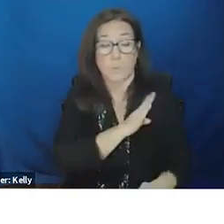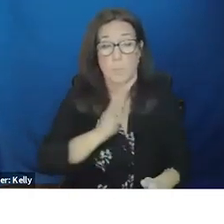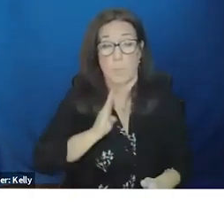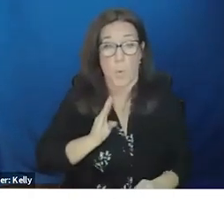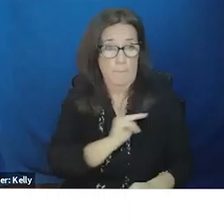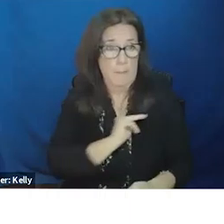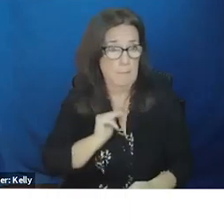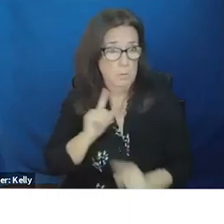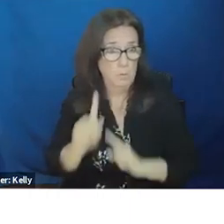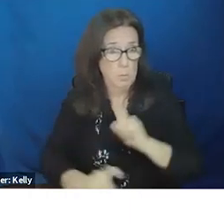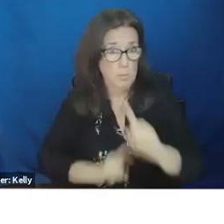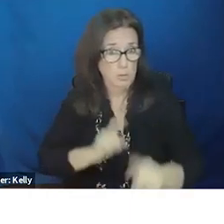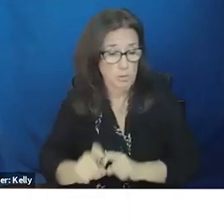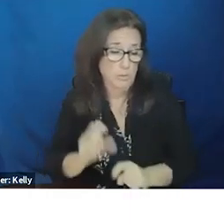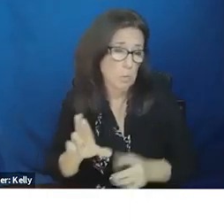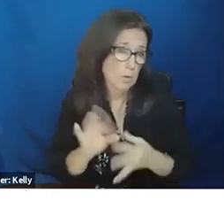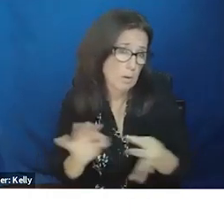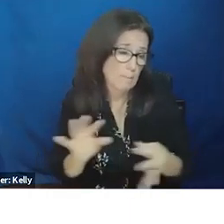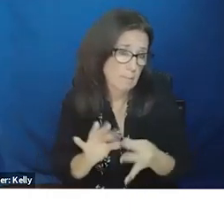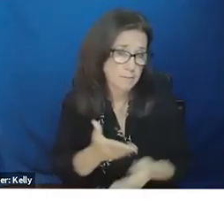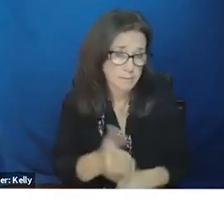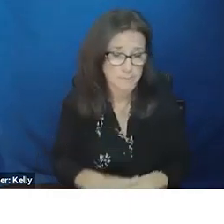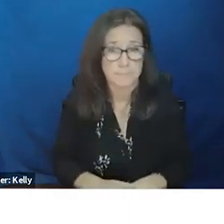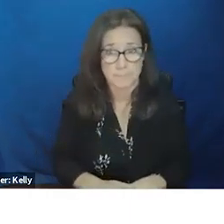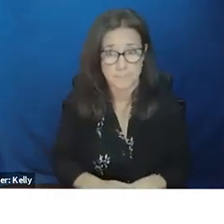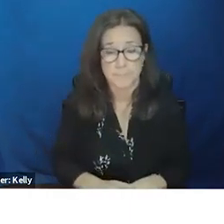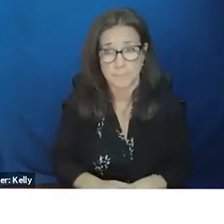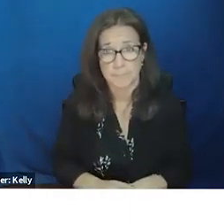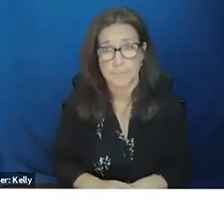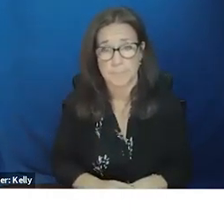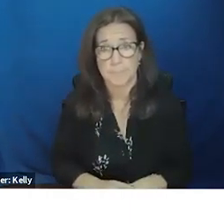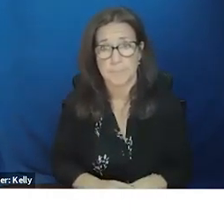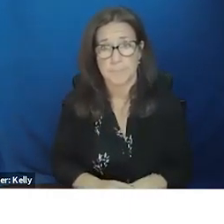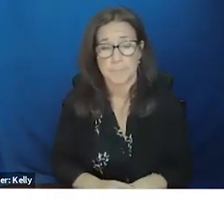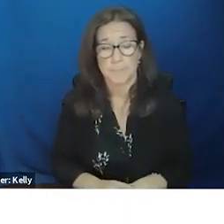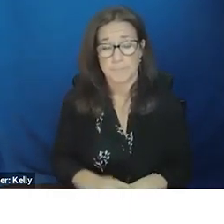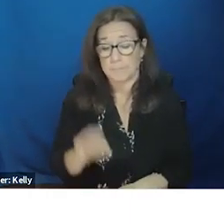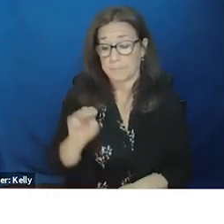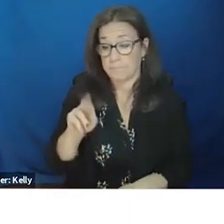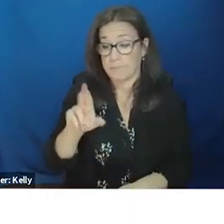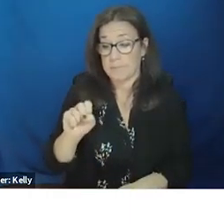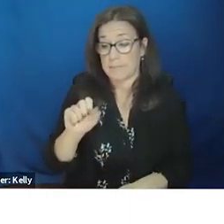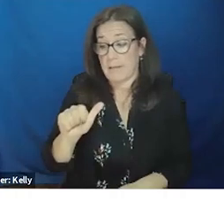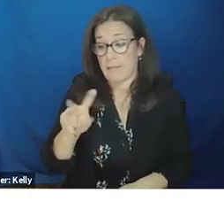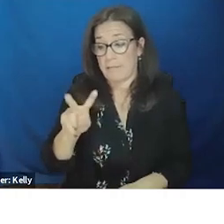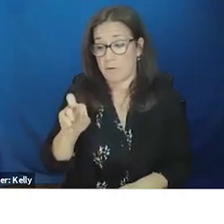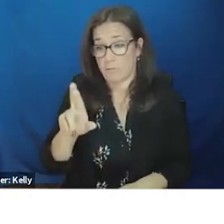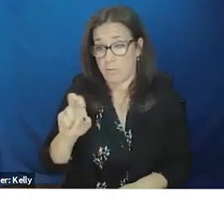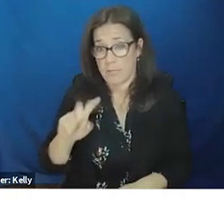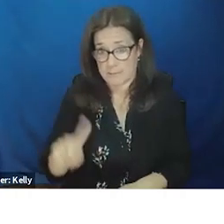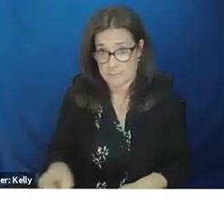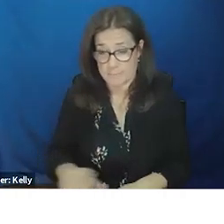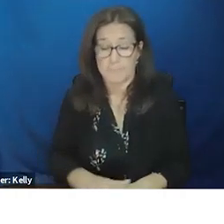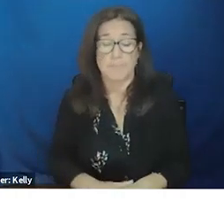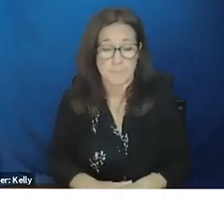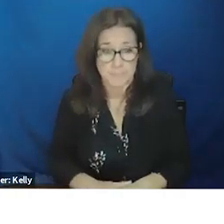muchísimas gracias ahora voy a dejar que algún miembro del consejo haga alguna pregunta o comentario